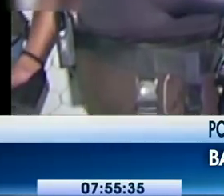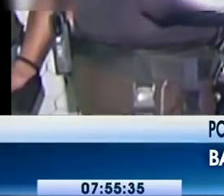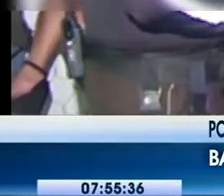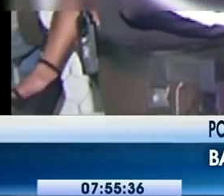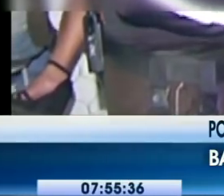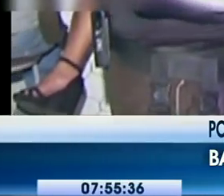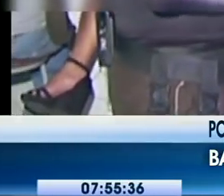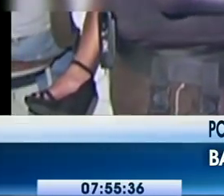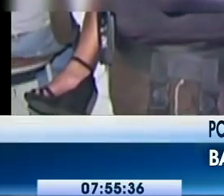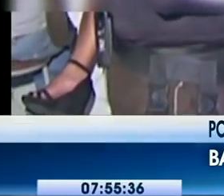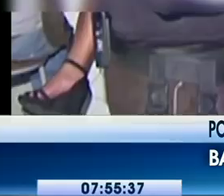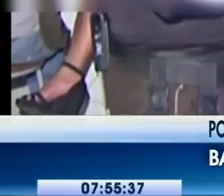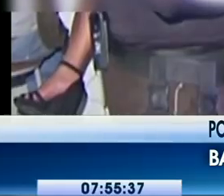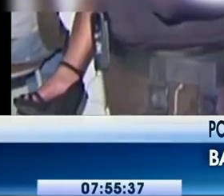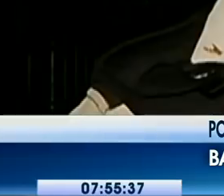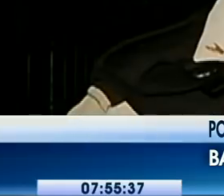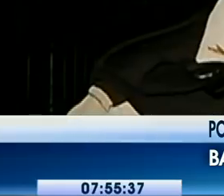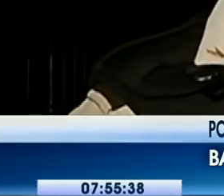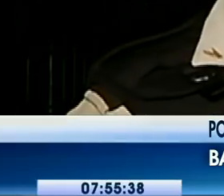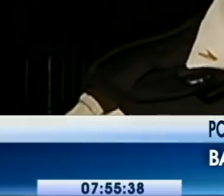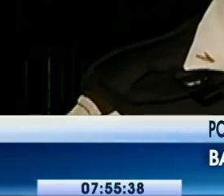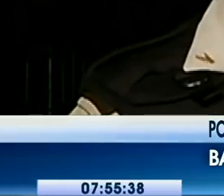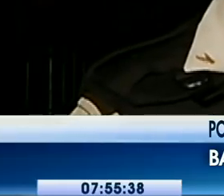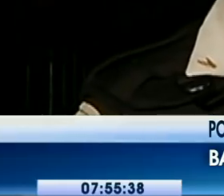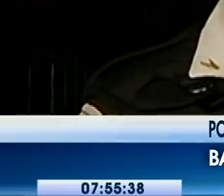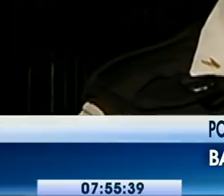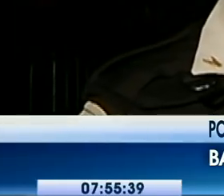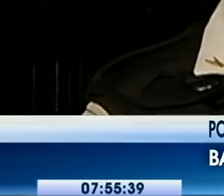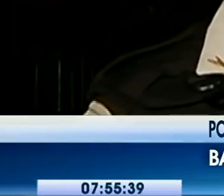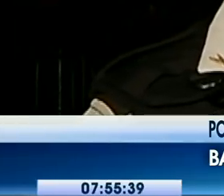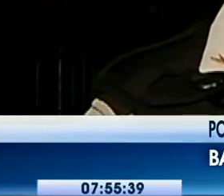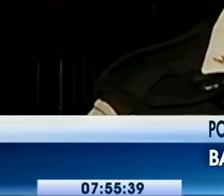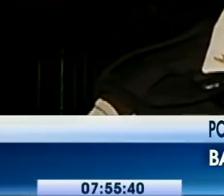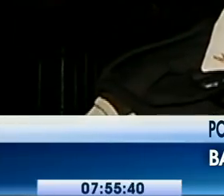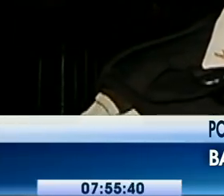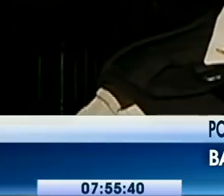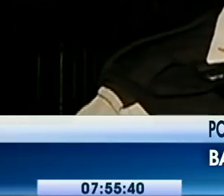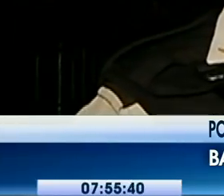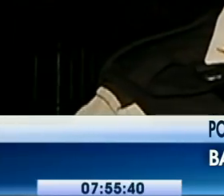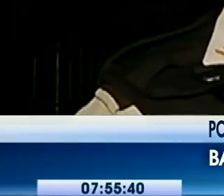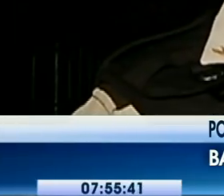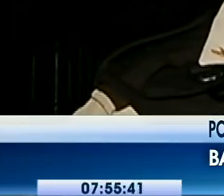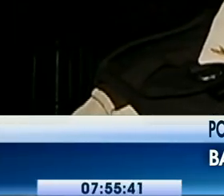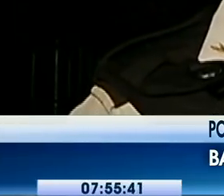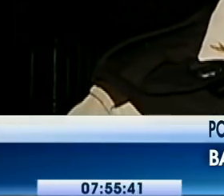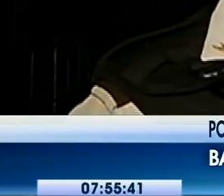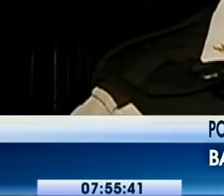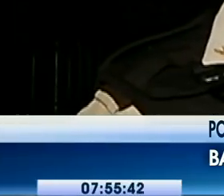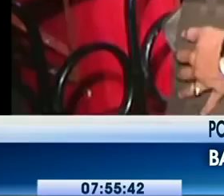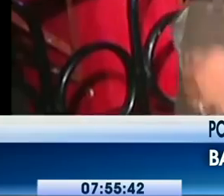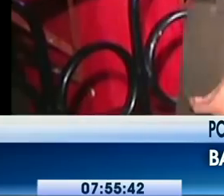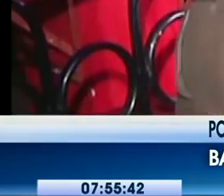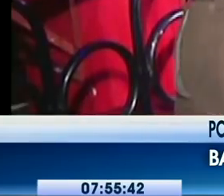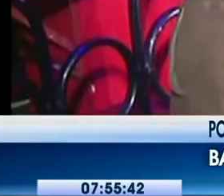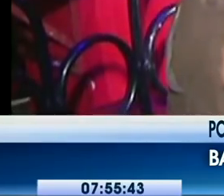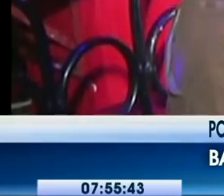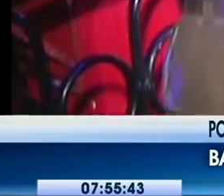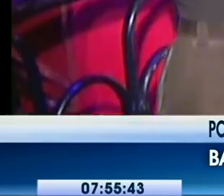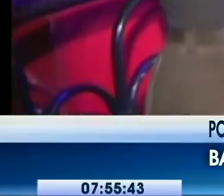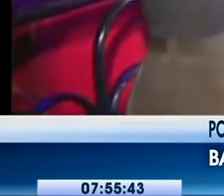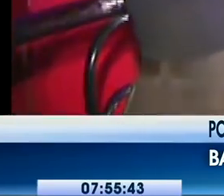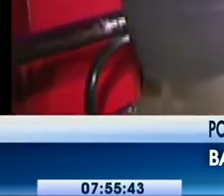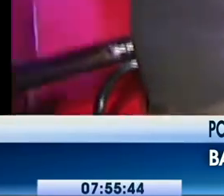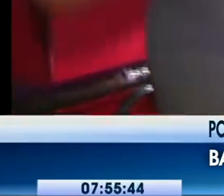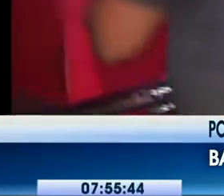Fuerzas Armadas, personal del humo, se realizan estos controles de ciertos lugares de diversión. Así continuaron